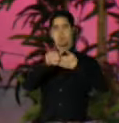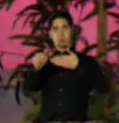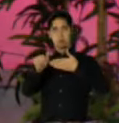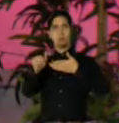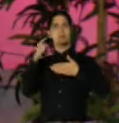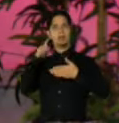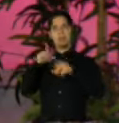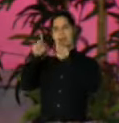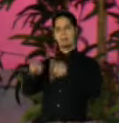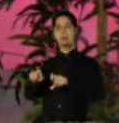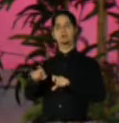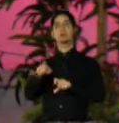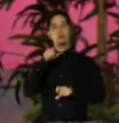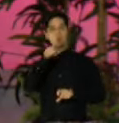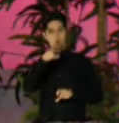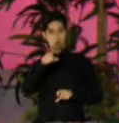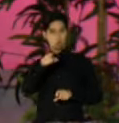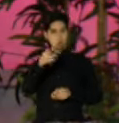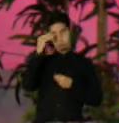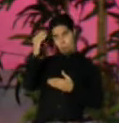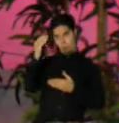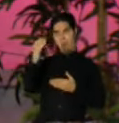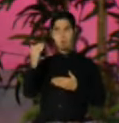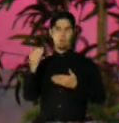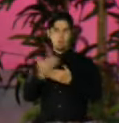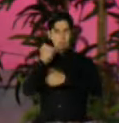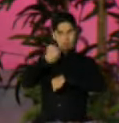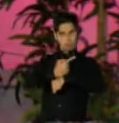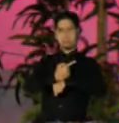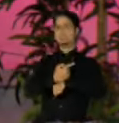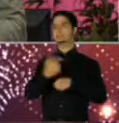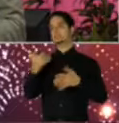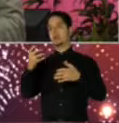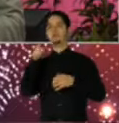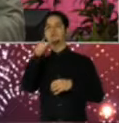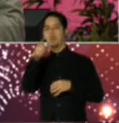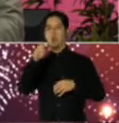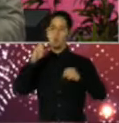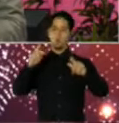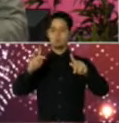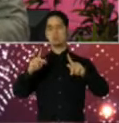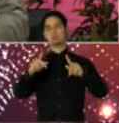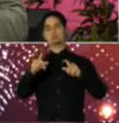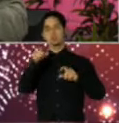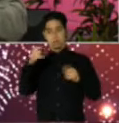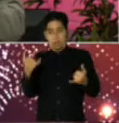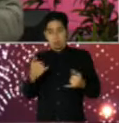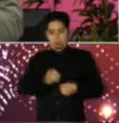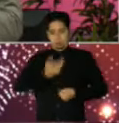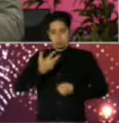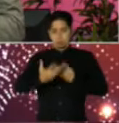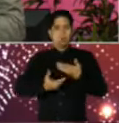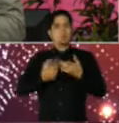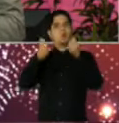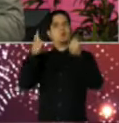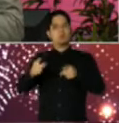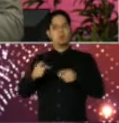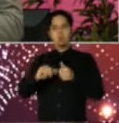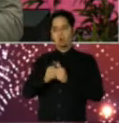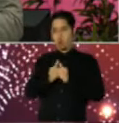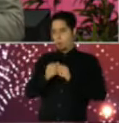que en específico lo nombra usted. Usted hizo declaraciones al Nuevo Día, pero quisiera que tuviera la oportunidad para que el país lo escuche. ¿Cómo fue que se